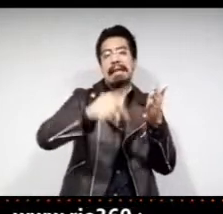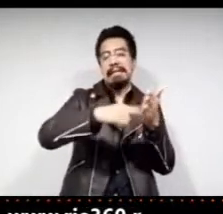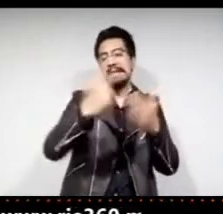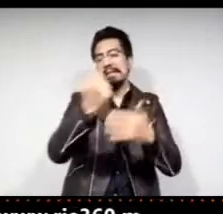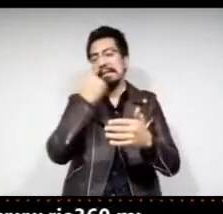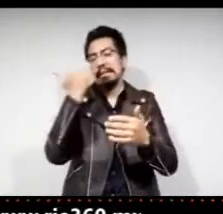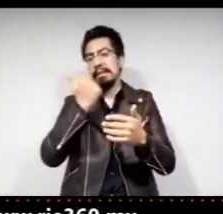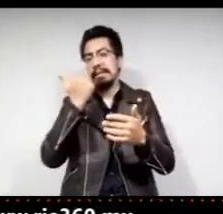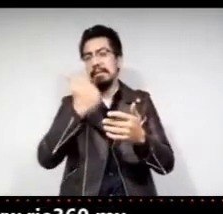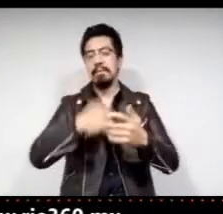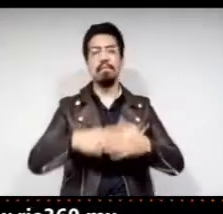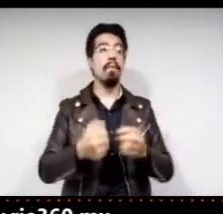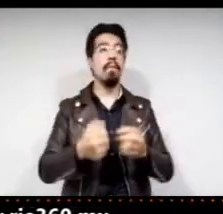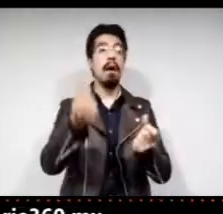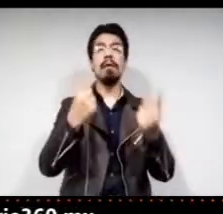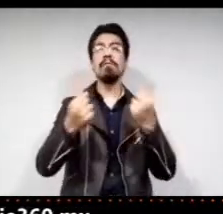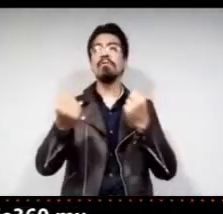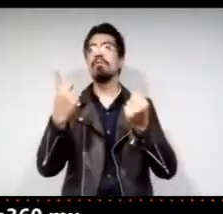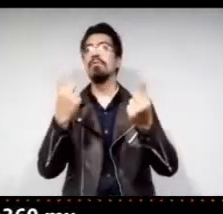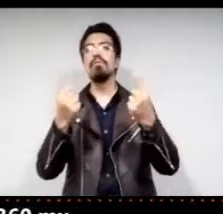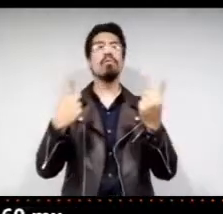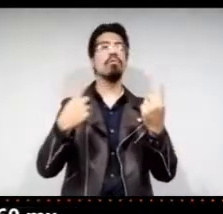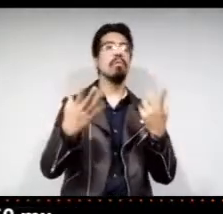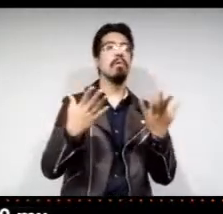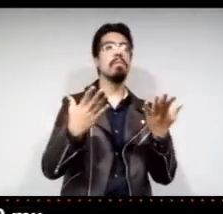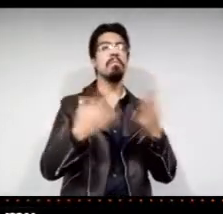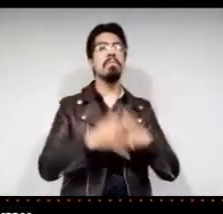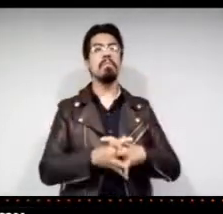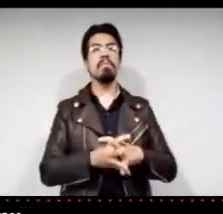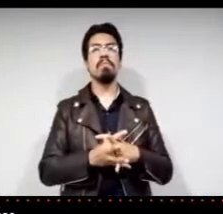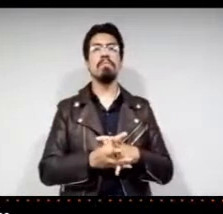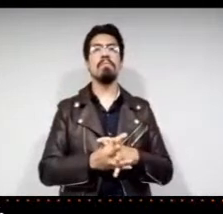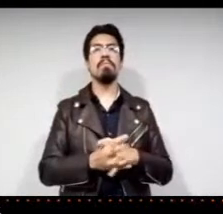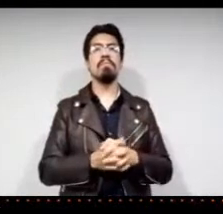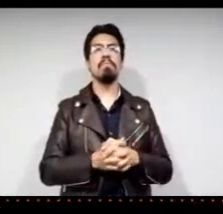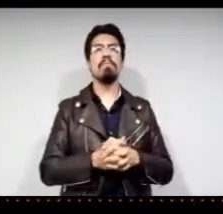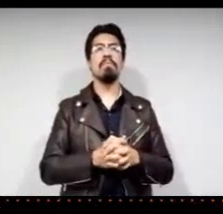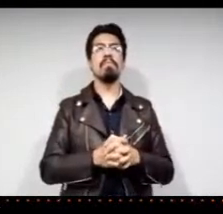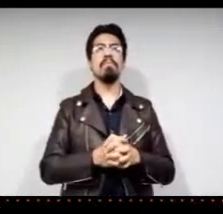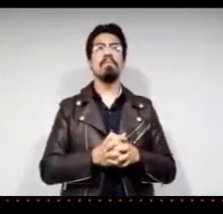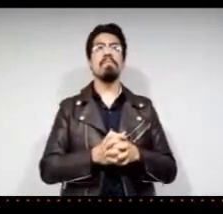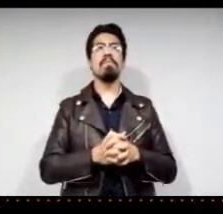quiere contestar, dar alguna opinión de estas inquietudes?